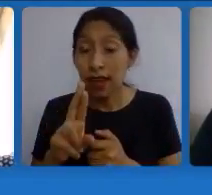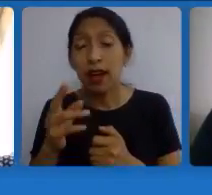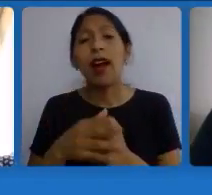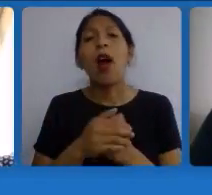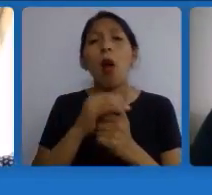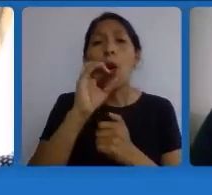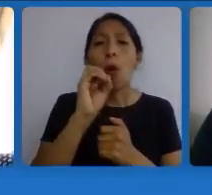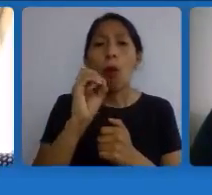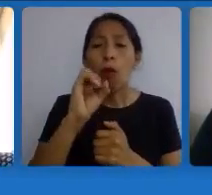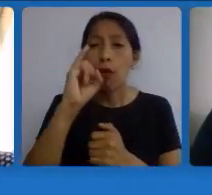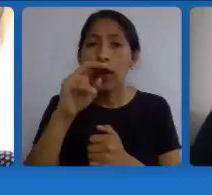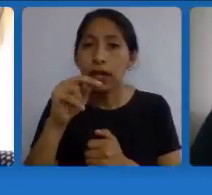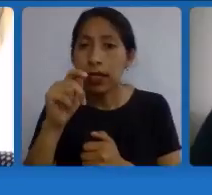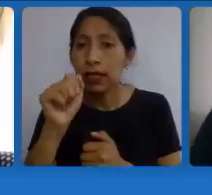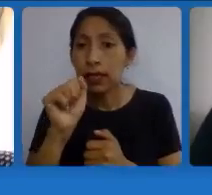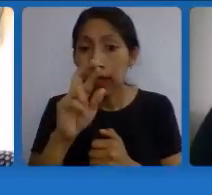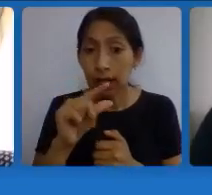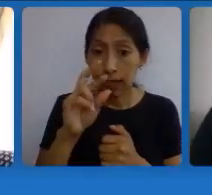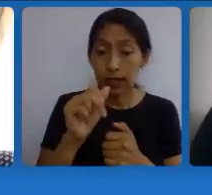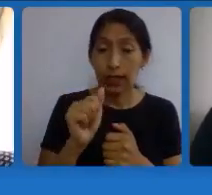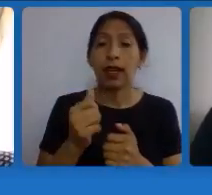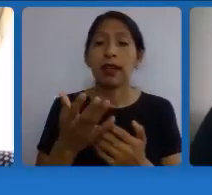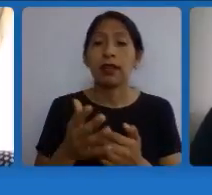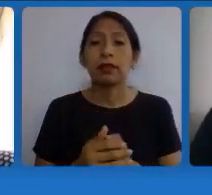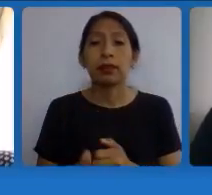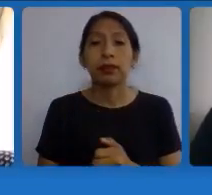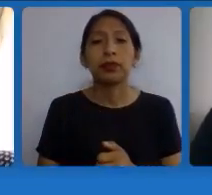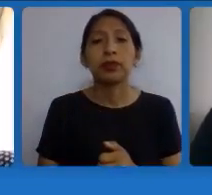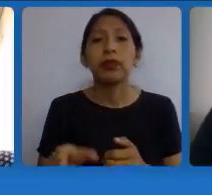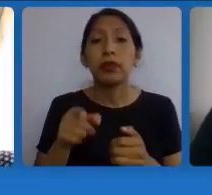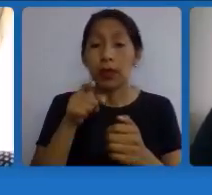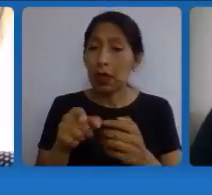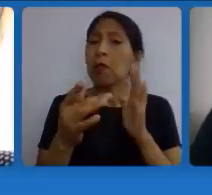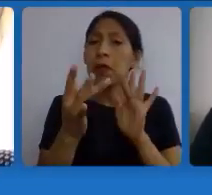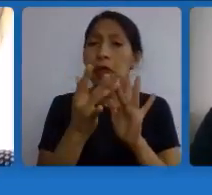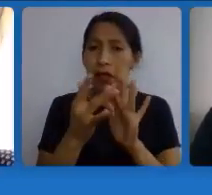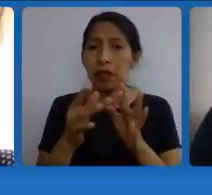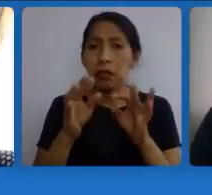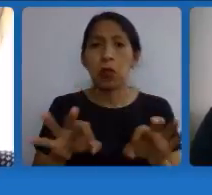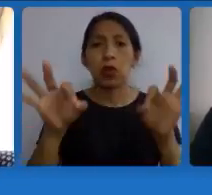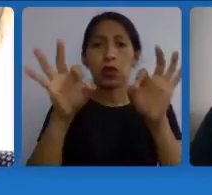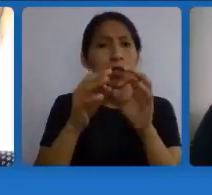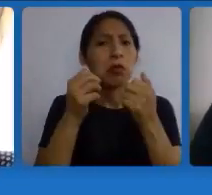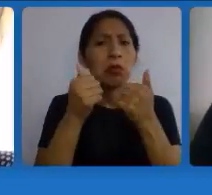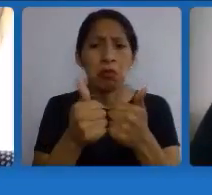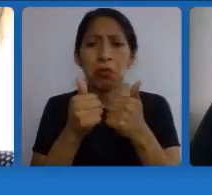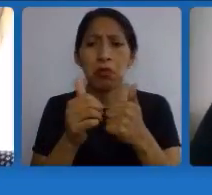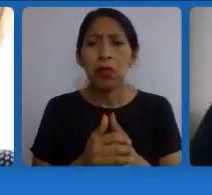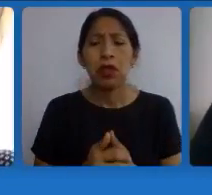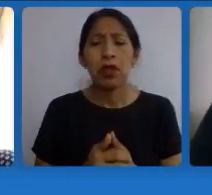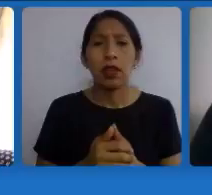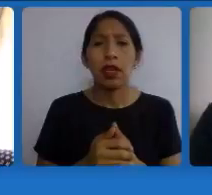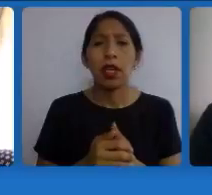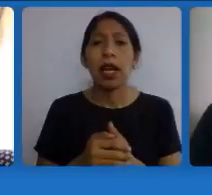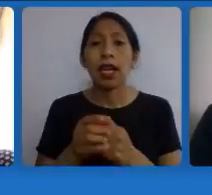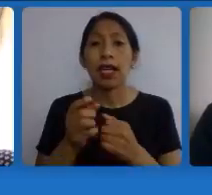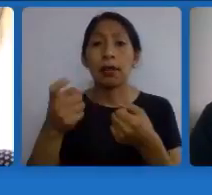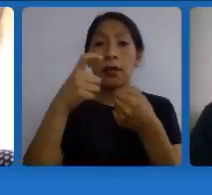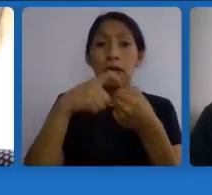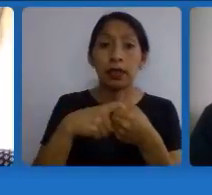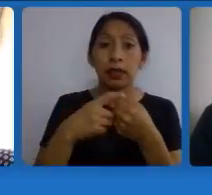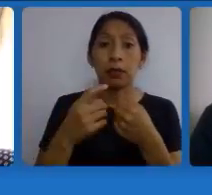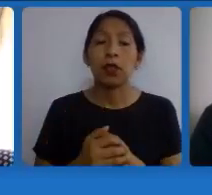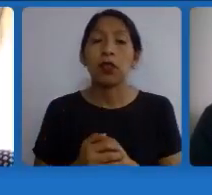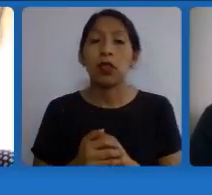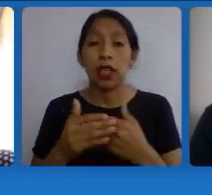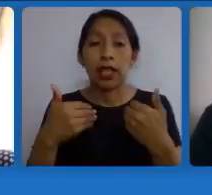Pero la participación en redes sociales también es sumamente importante. Y bueno, y también la participación, ya sea el